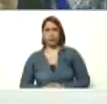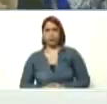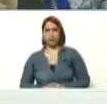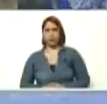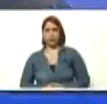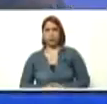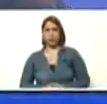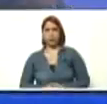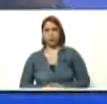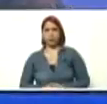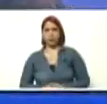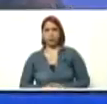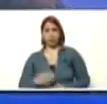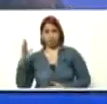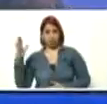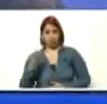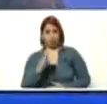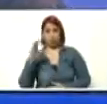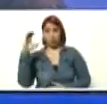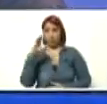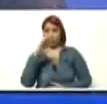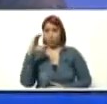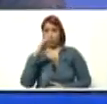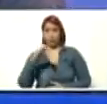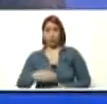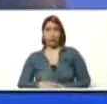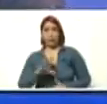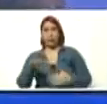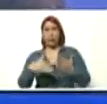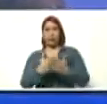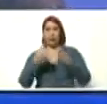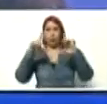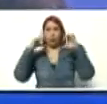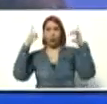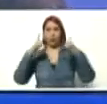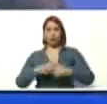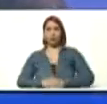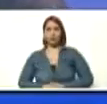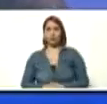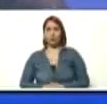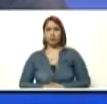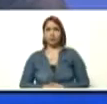Y me vine de Caracas a La Guaira